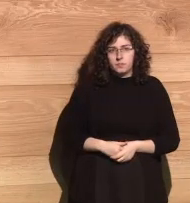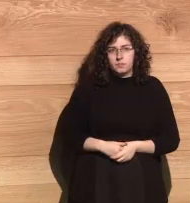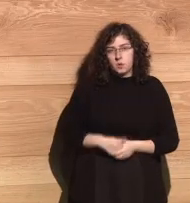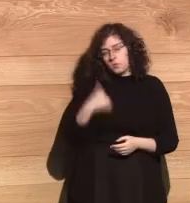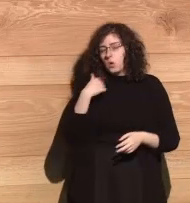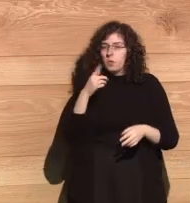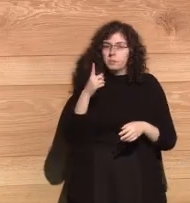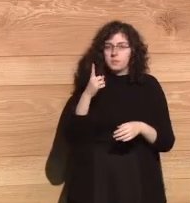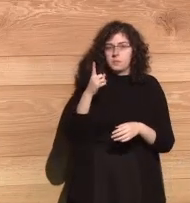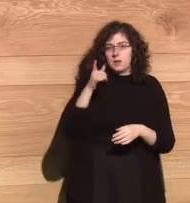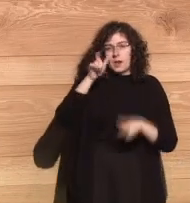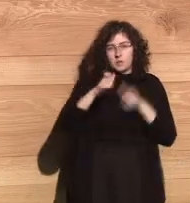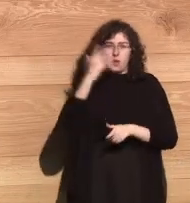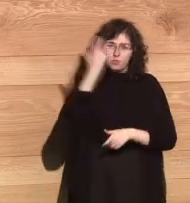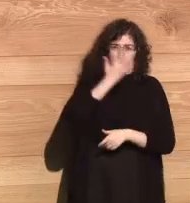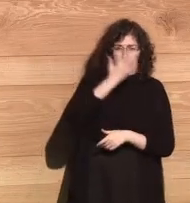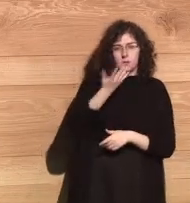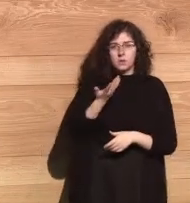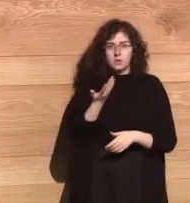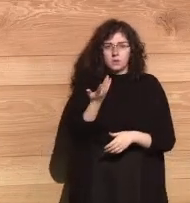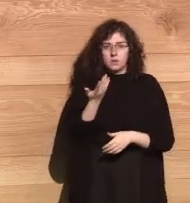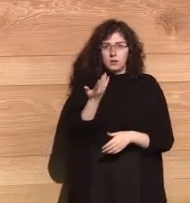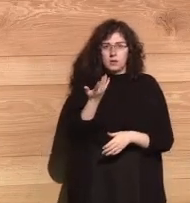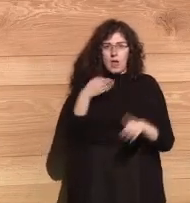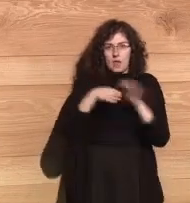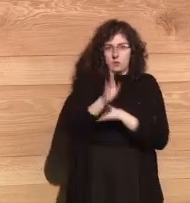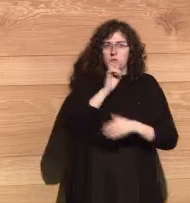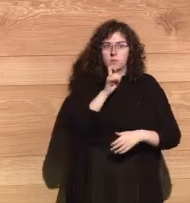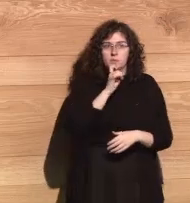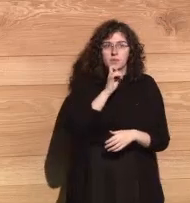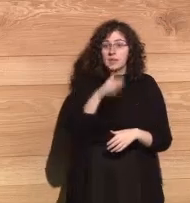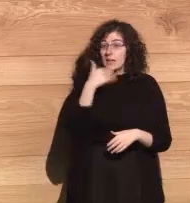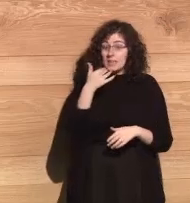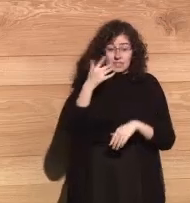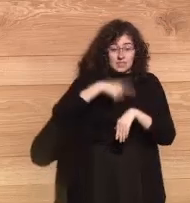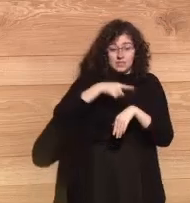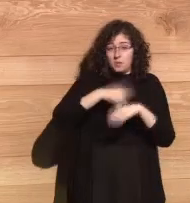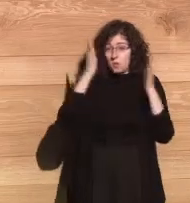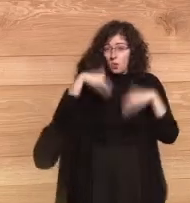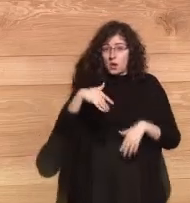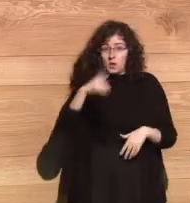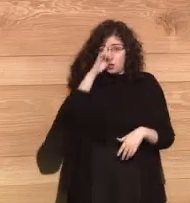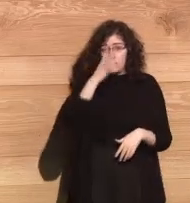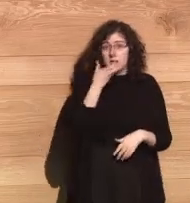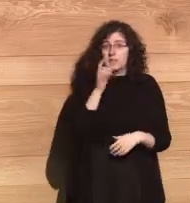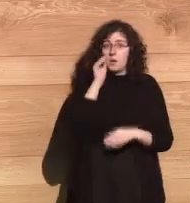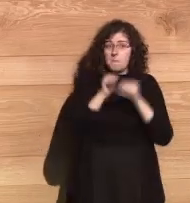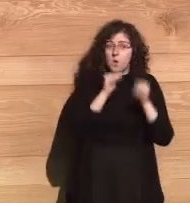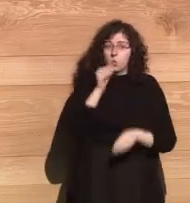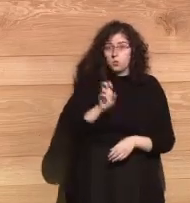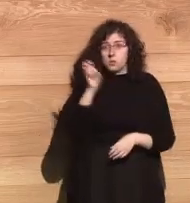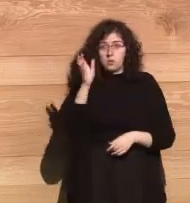ahí. Fue muy difícil acceso. Nos estamos quedando casi sin tiempo. No sé si hay otra